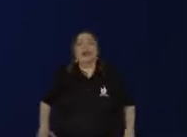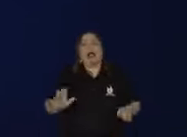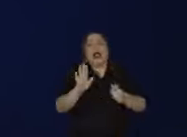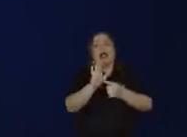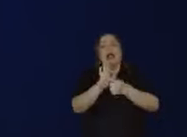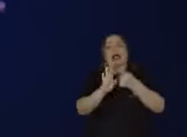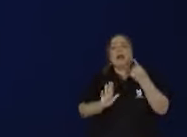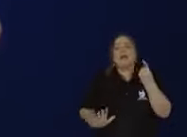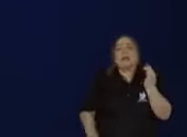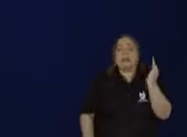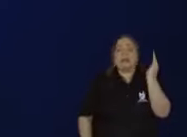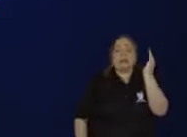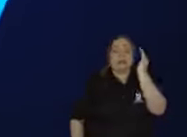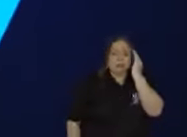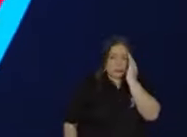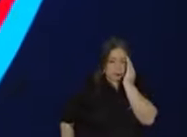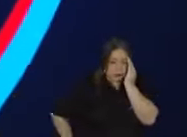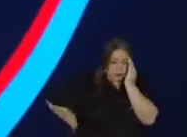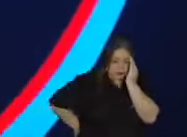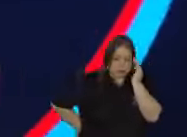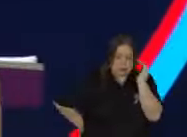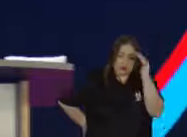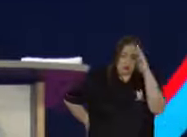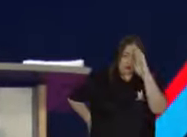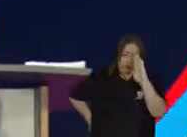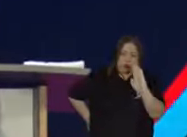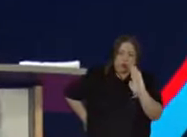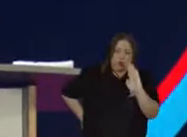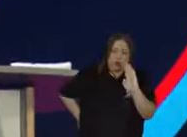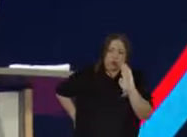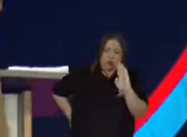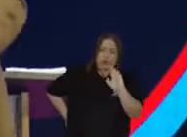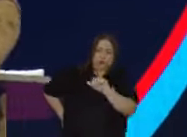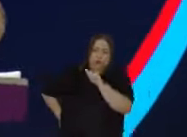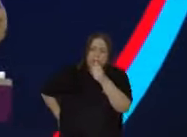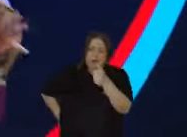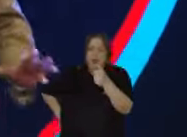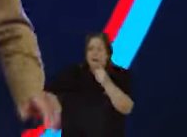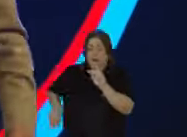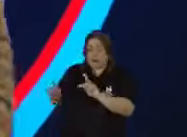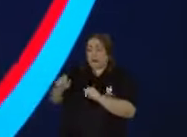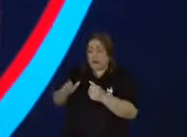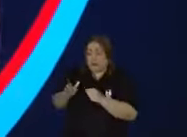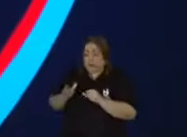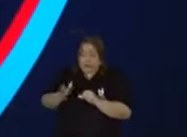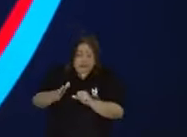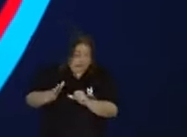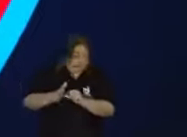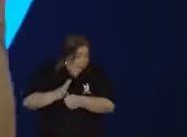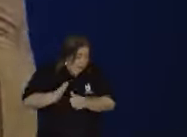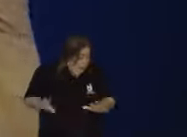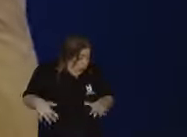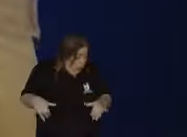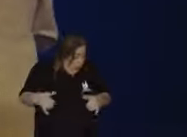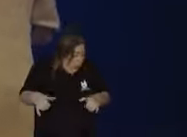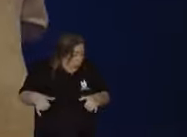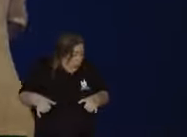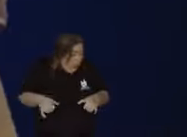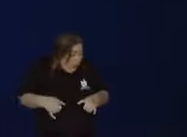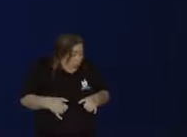conscientes de Dios y algunos están impresionados, temerosos con el diablo. Otros